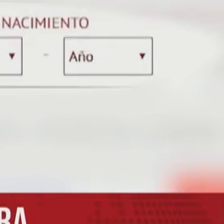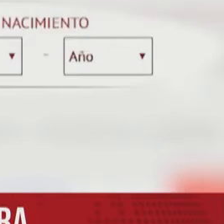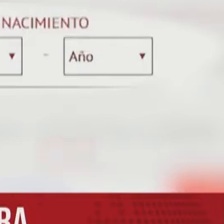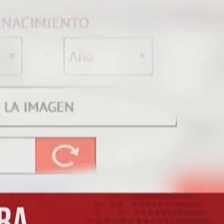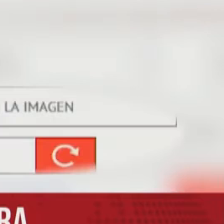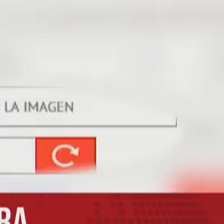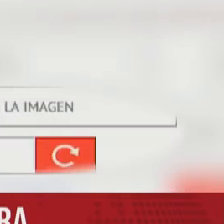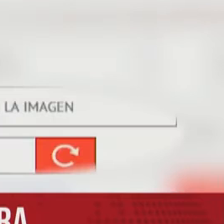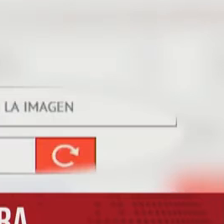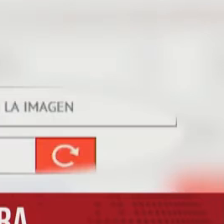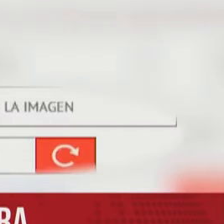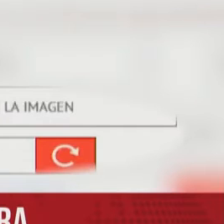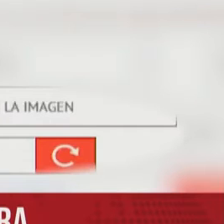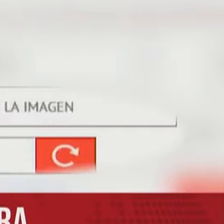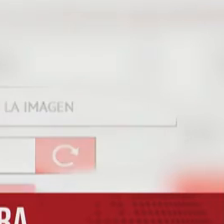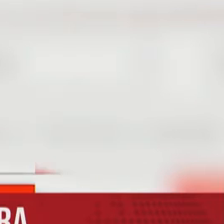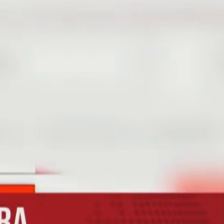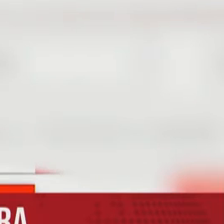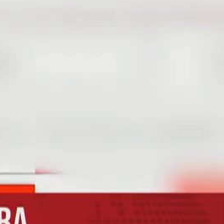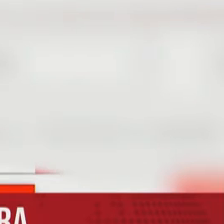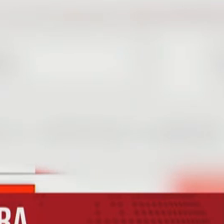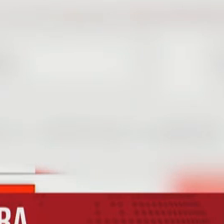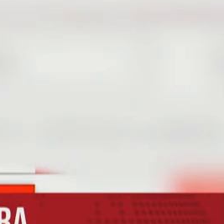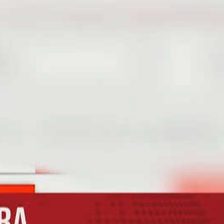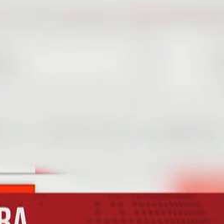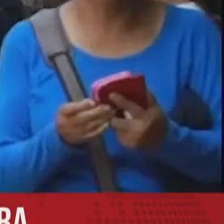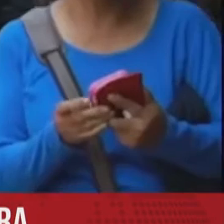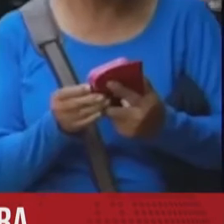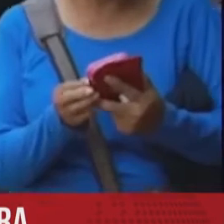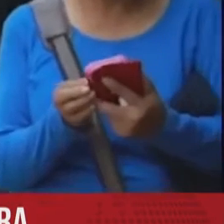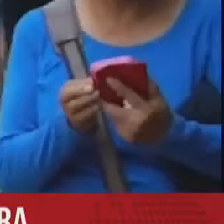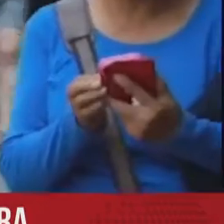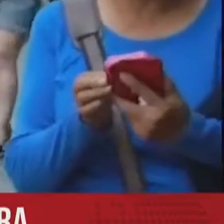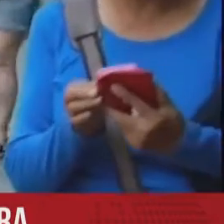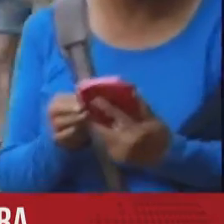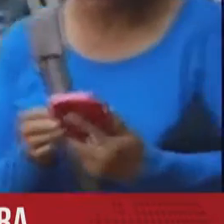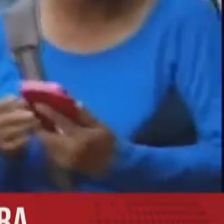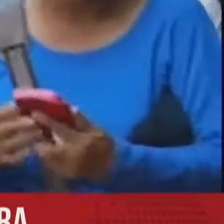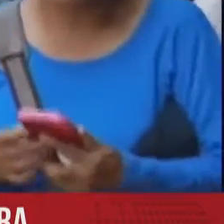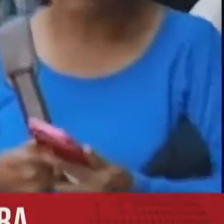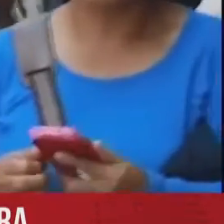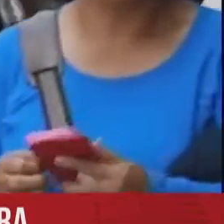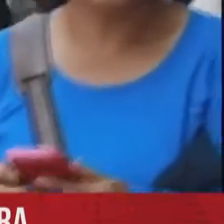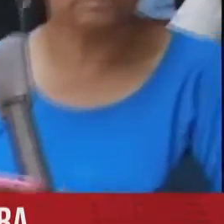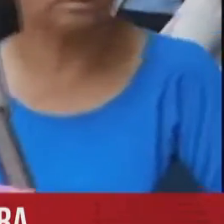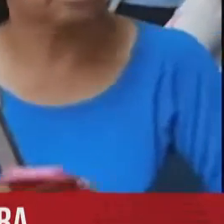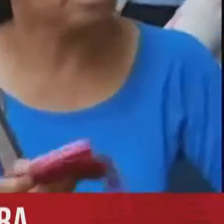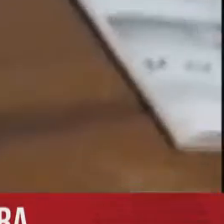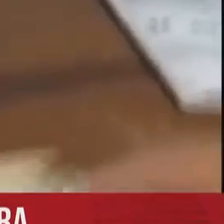de tu cumpleaños, escribes el texto de la imagen, presionas consultar y listo. Automáticamente el sistema te indicará si